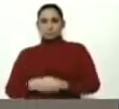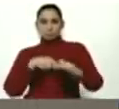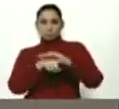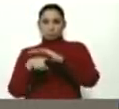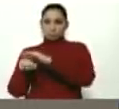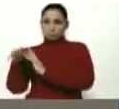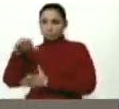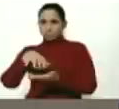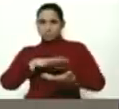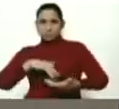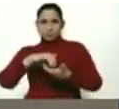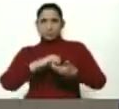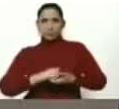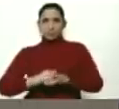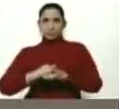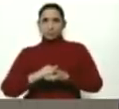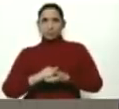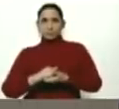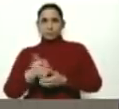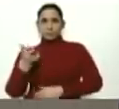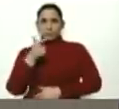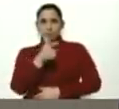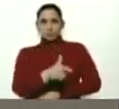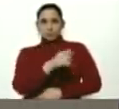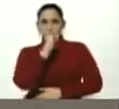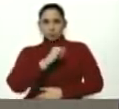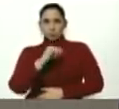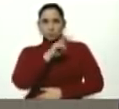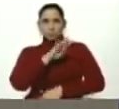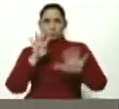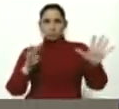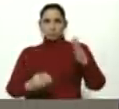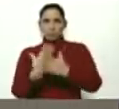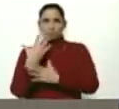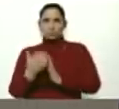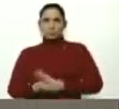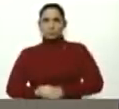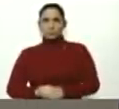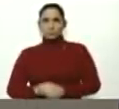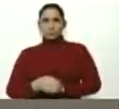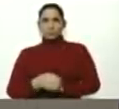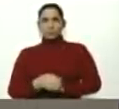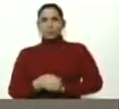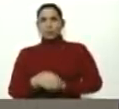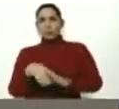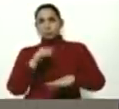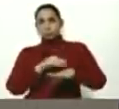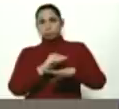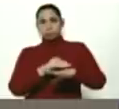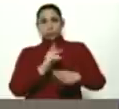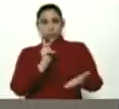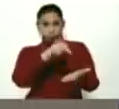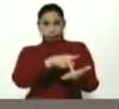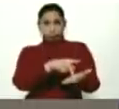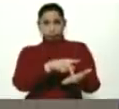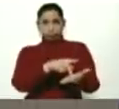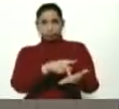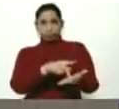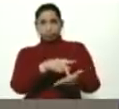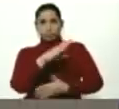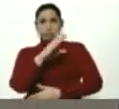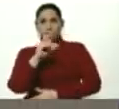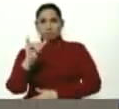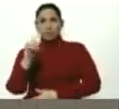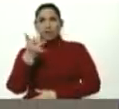estado Trujillo del estado Zulia por vía terrestre el 29 de mayo, consultó al hospital Centinela de Valera por